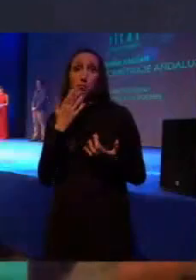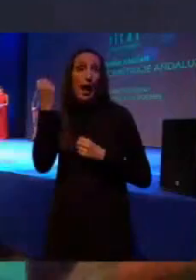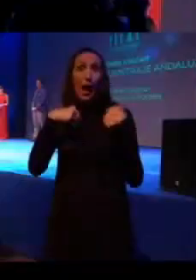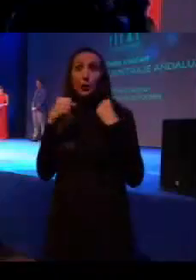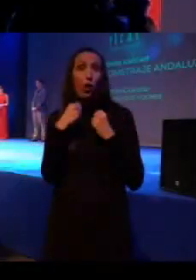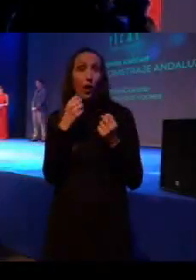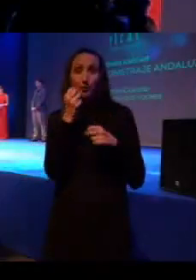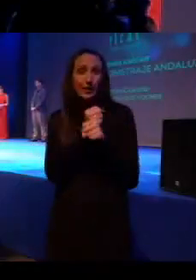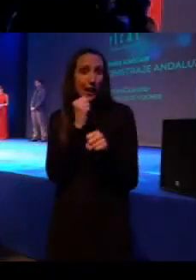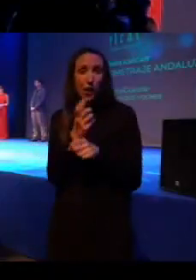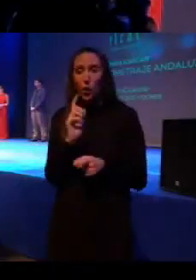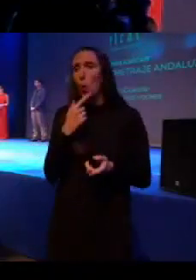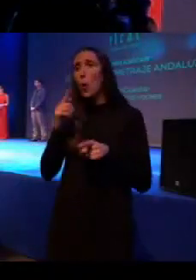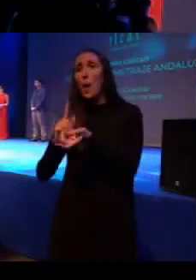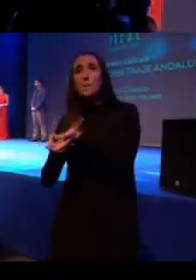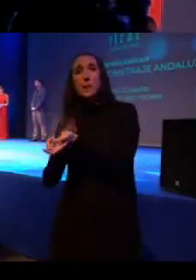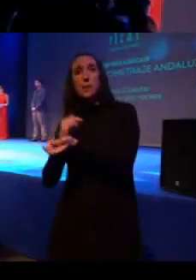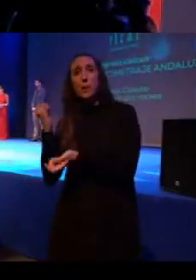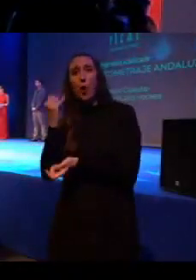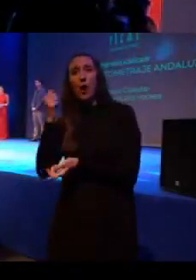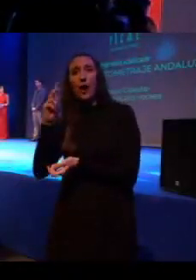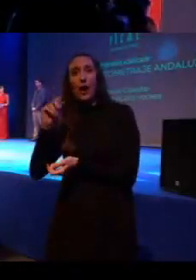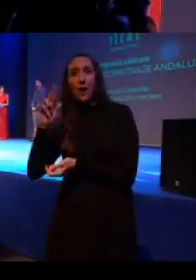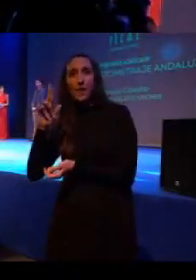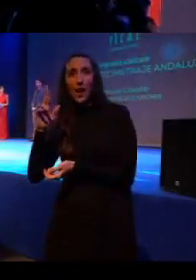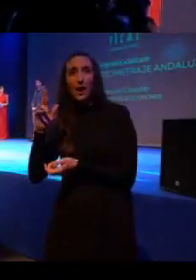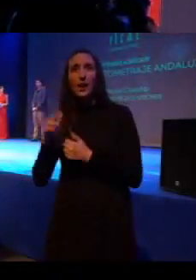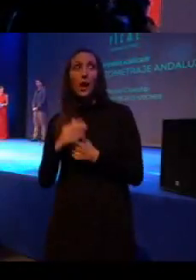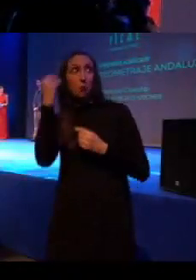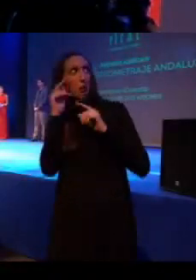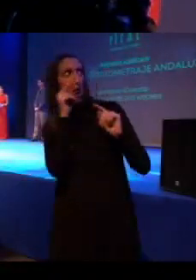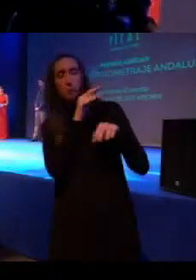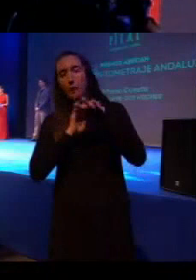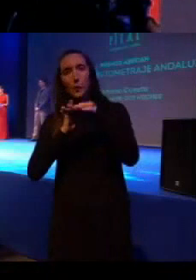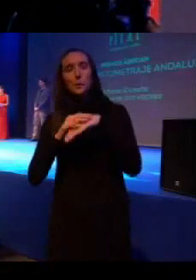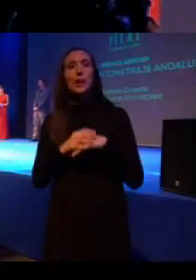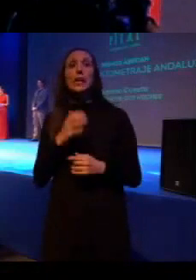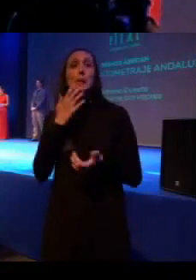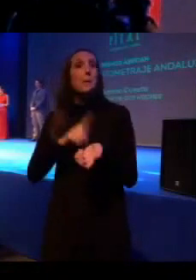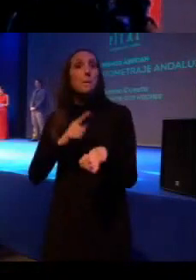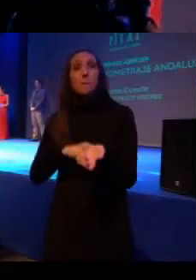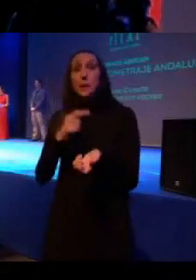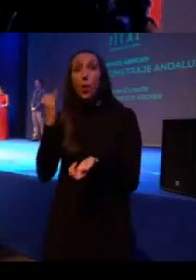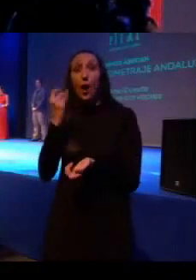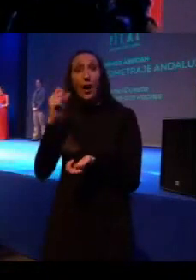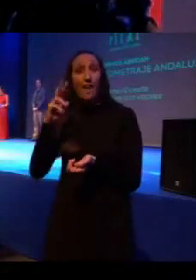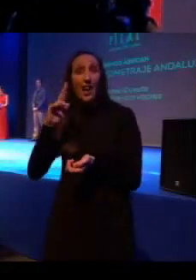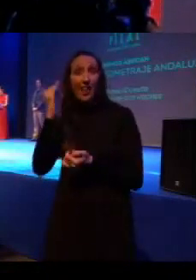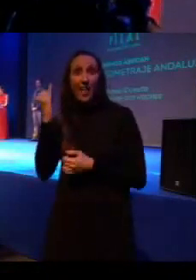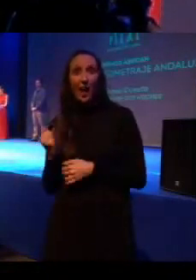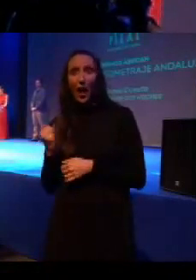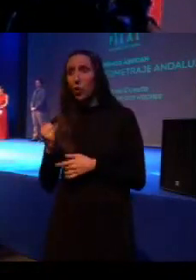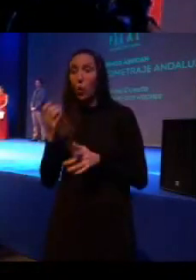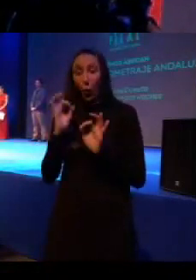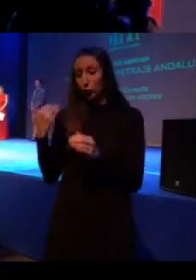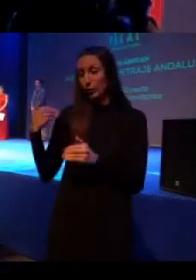yo aquí, sin mi primo Javier Delgado, perdón, pensaba que estábamos viendo las imágenes, sin mi primo Javier Delgado Pérez, que precisamente hace unos